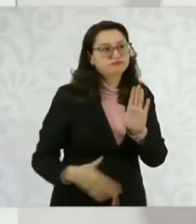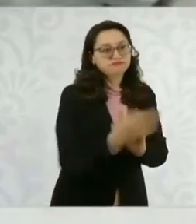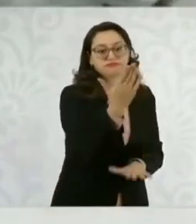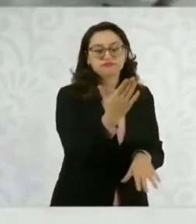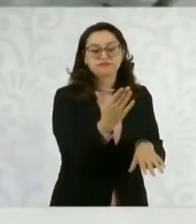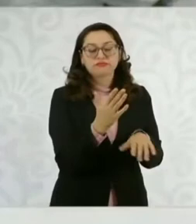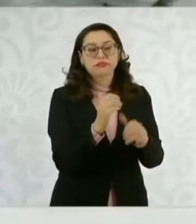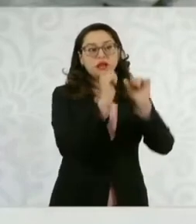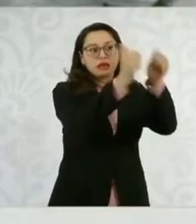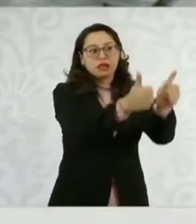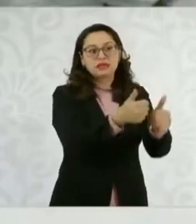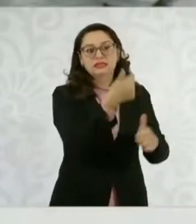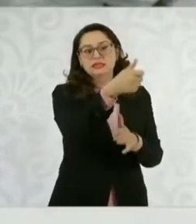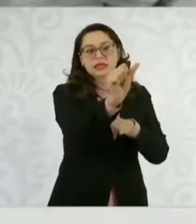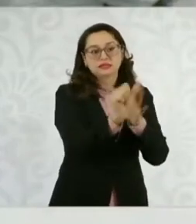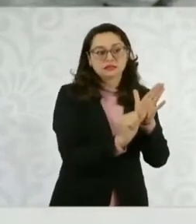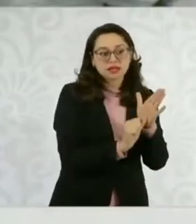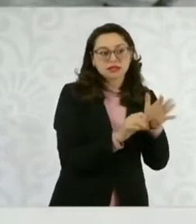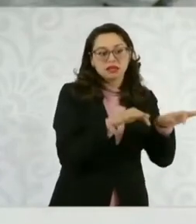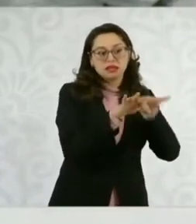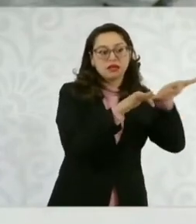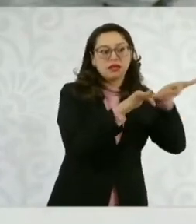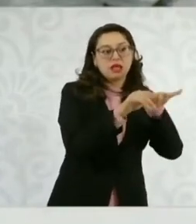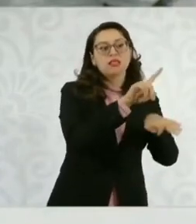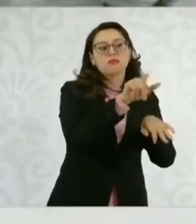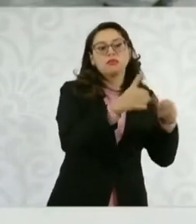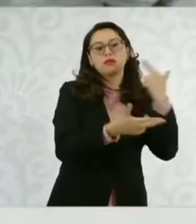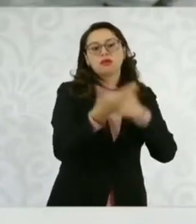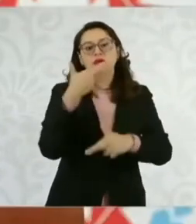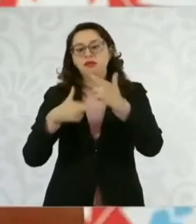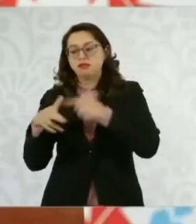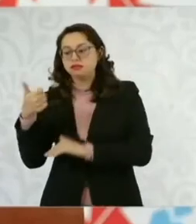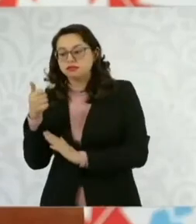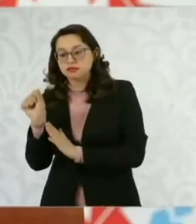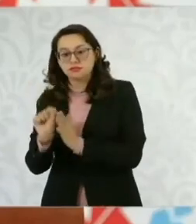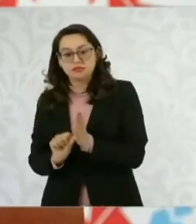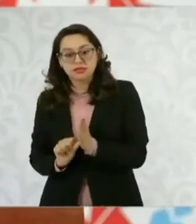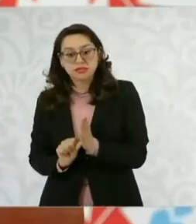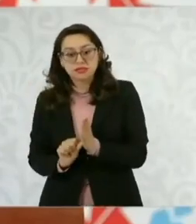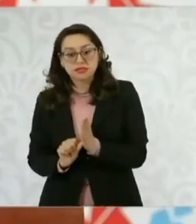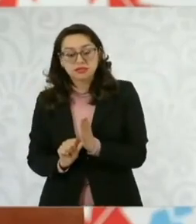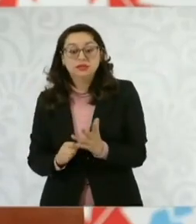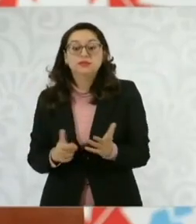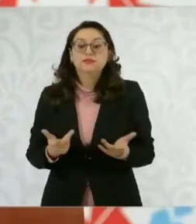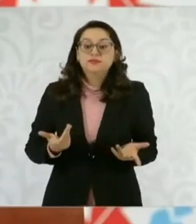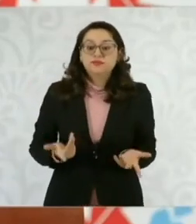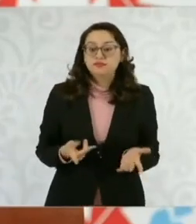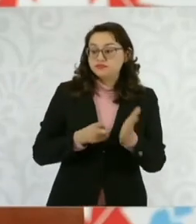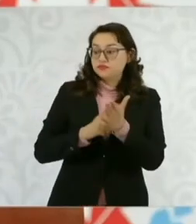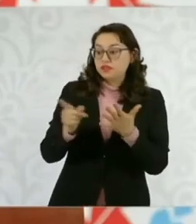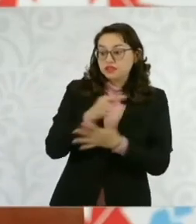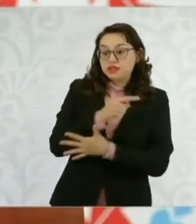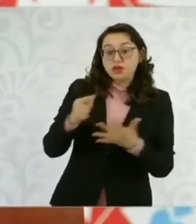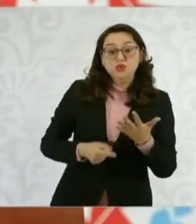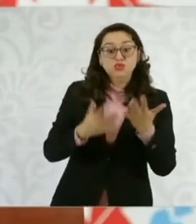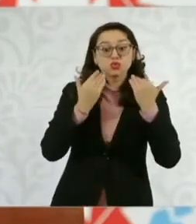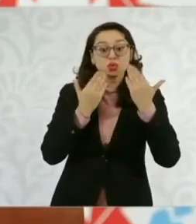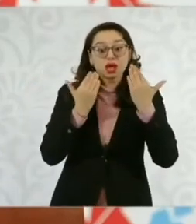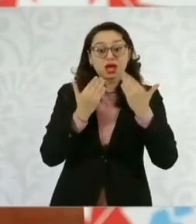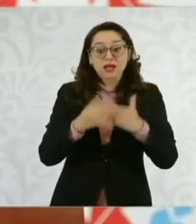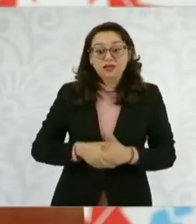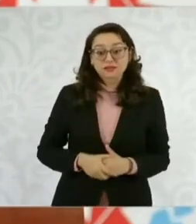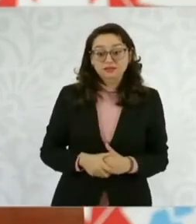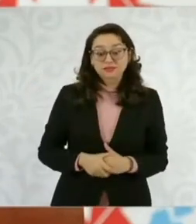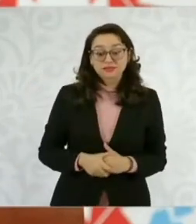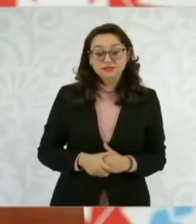Migran durante 6 meses y después se regresan a sus comunidades. Hoy están en mejores condiciones que las que estaban hace